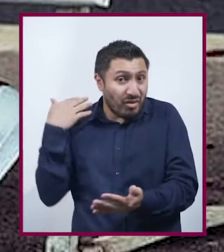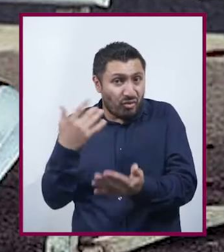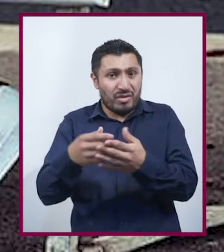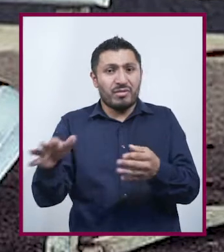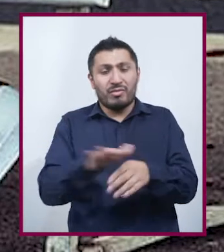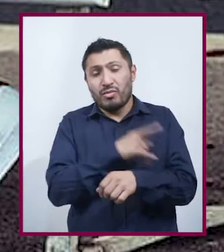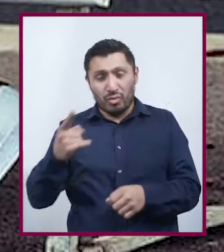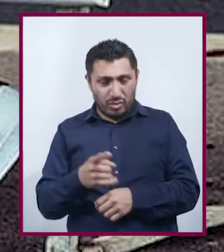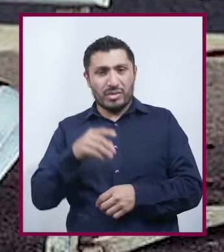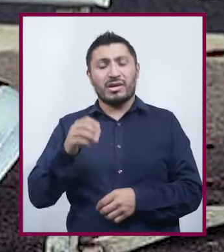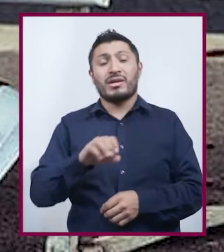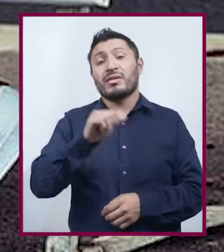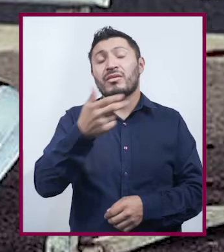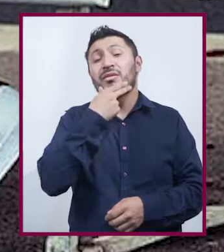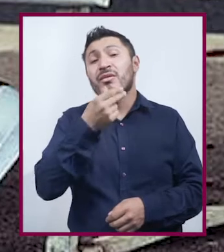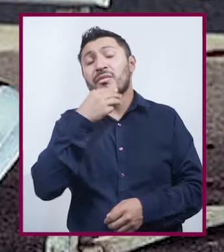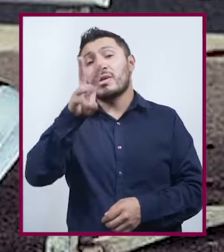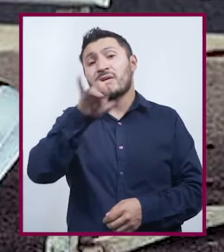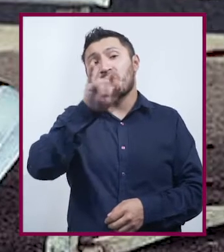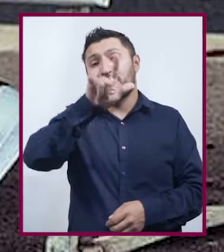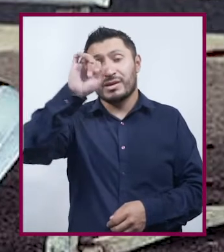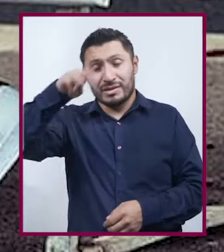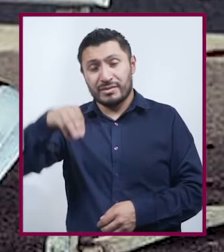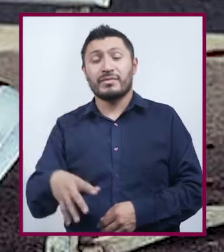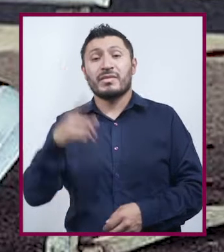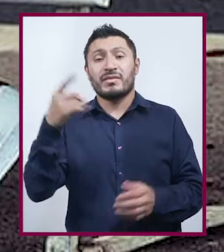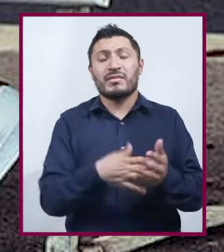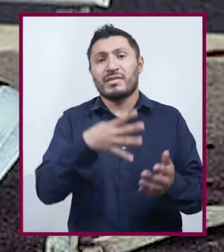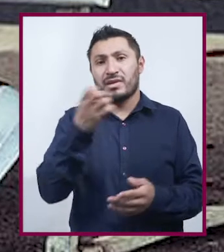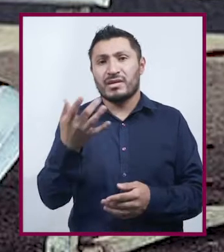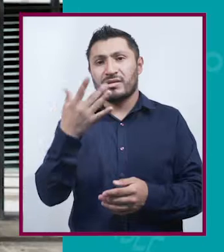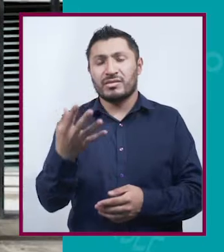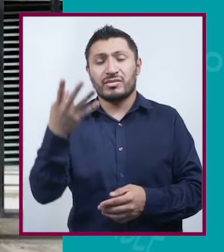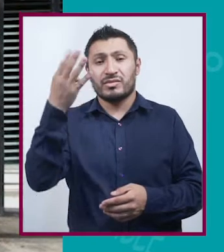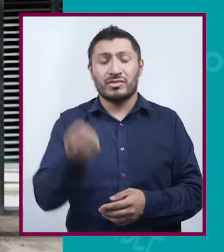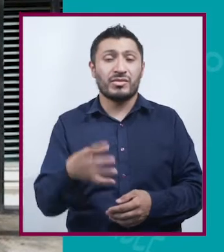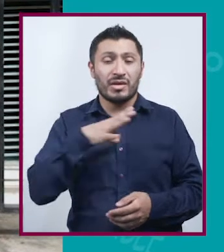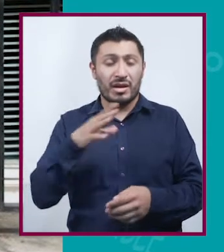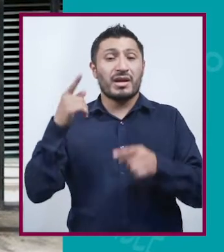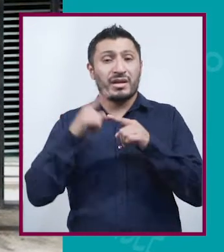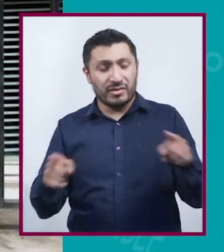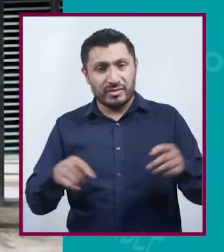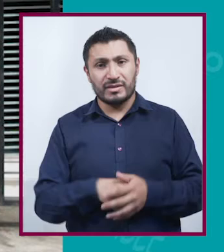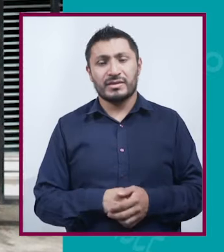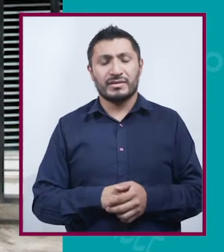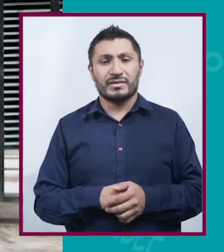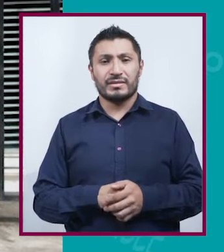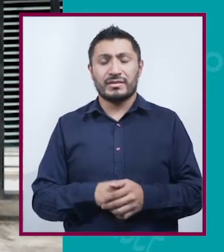pues ya que William Shakespeare en 1599 había creado al personaje llamado Pantaloon en su obra As You